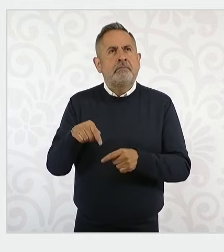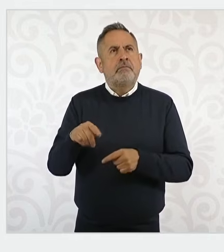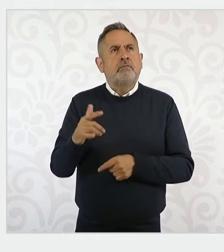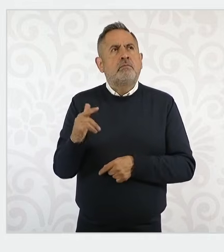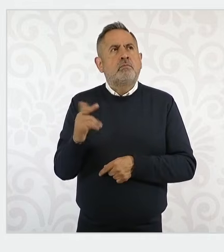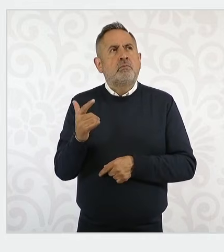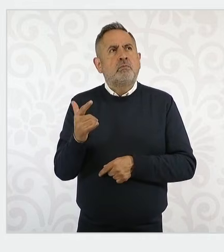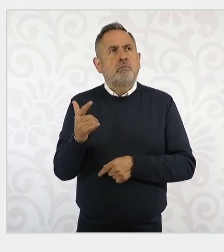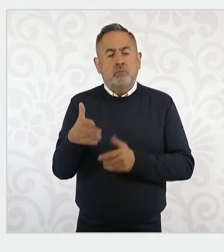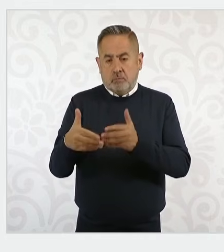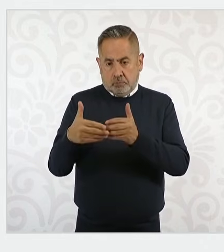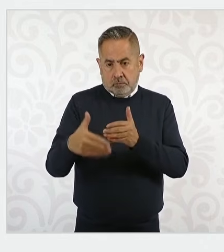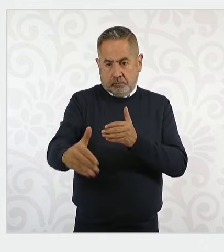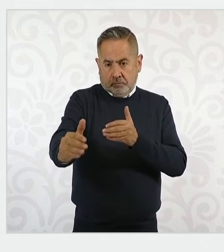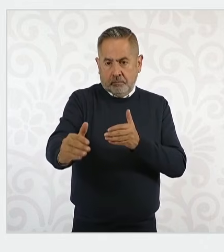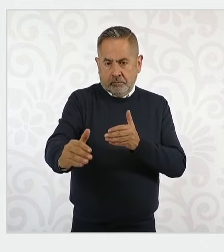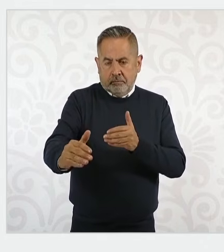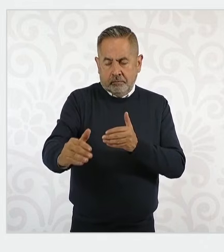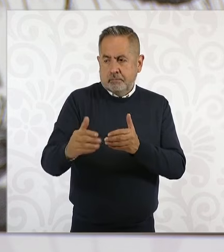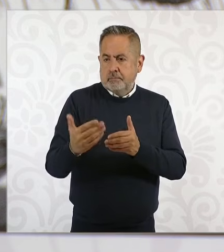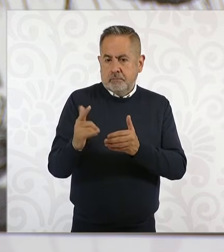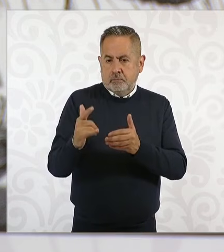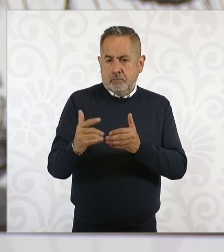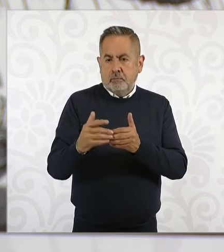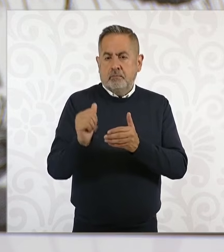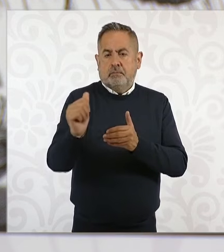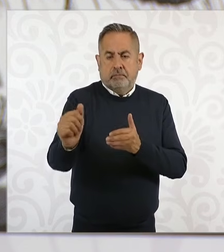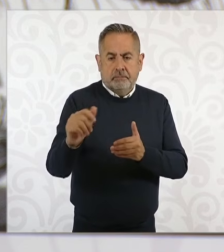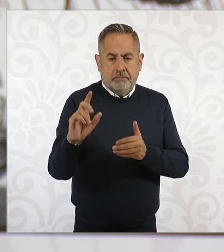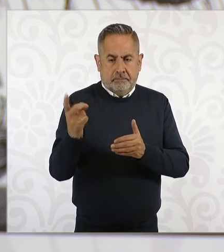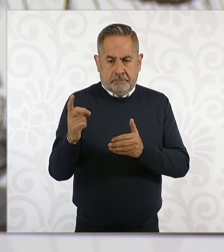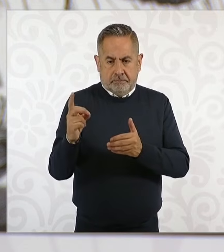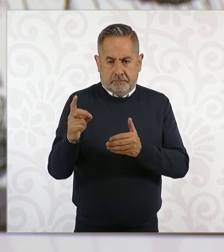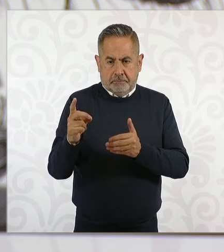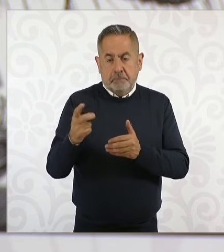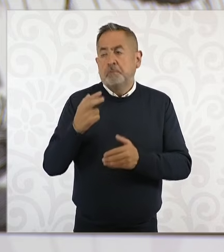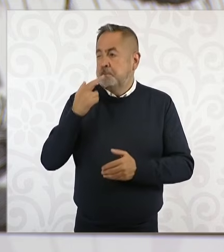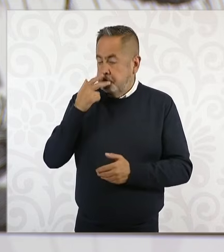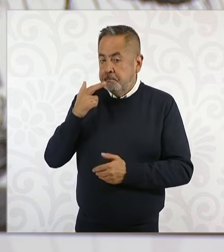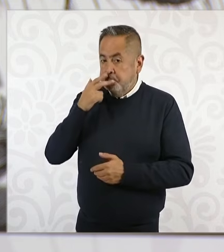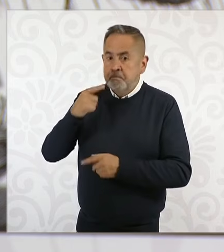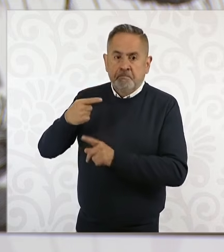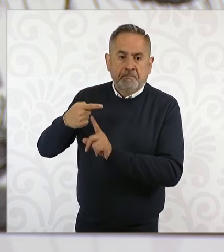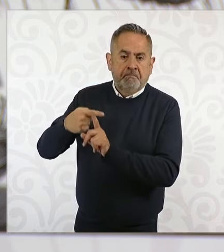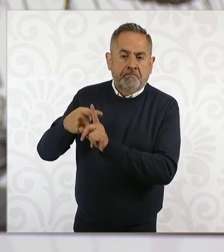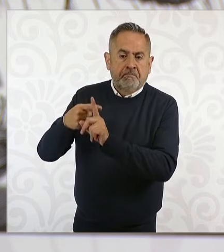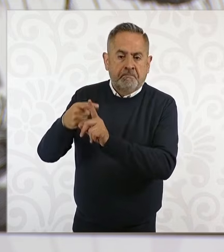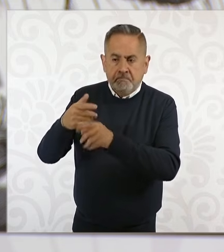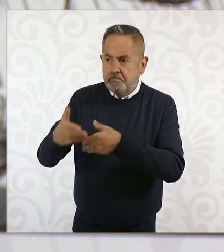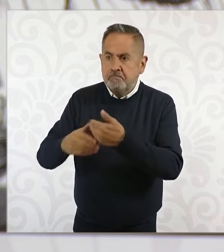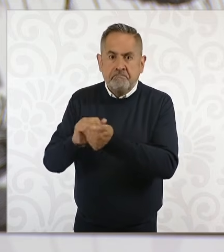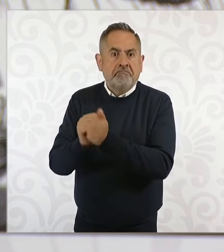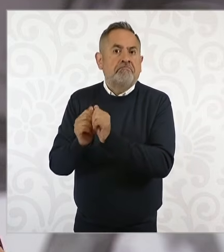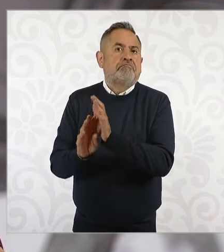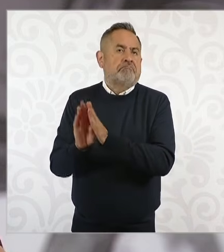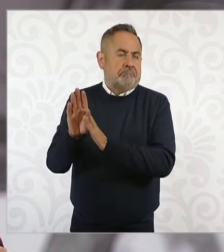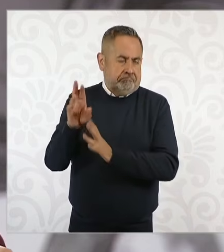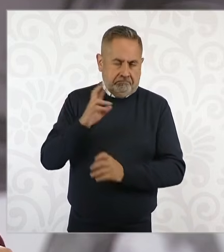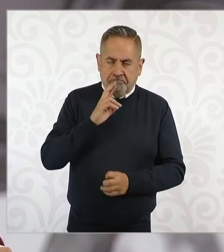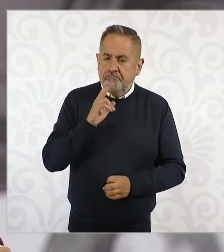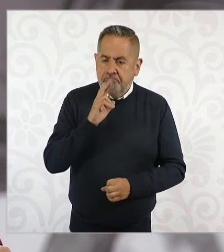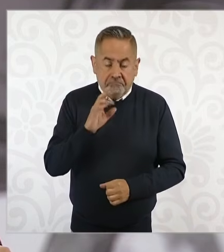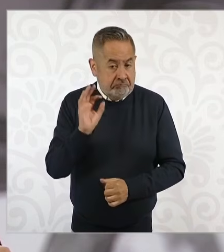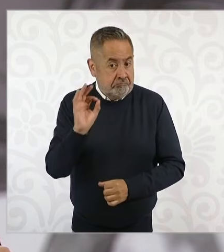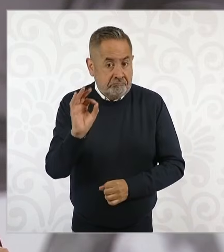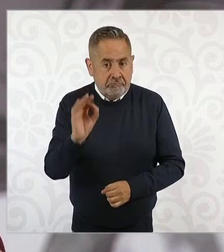a partir de ahora, julio, hacia diciembre, va a haber todavía mejores indicadores. Hay algo